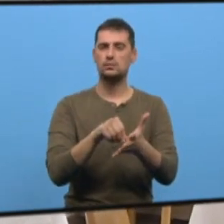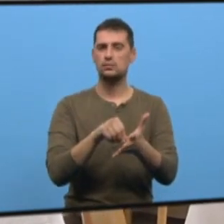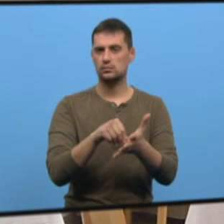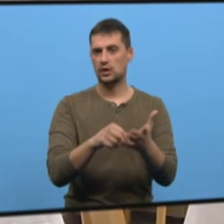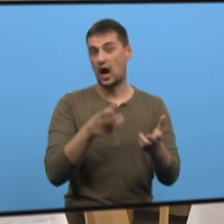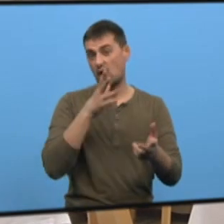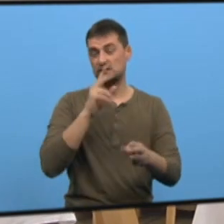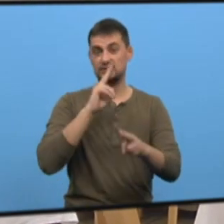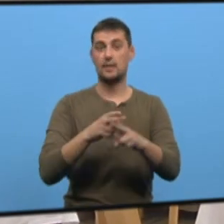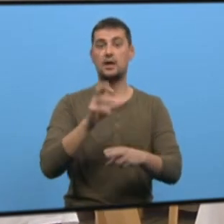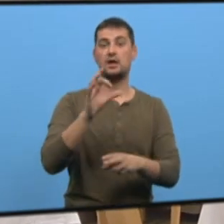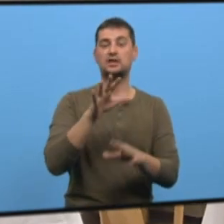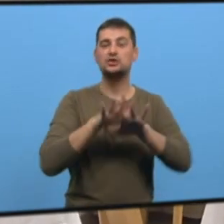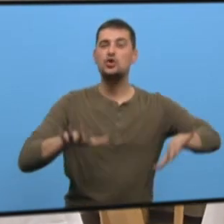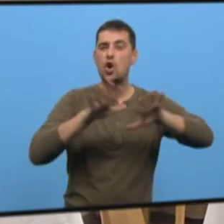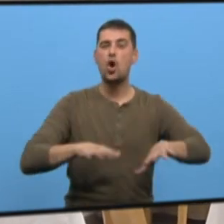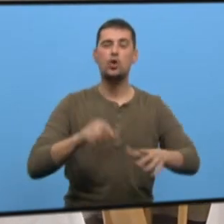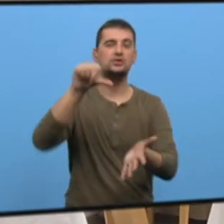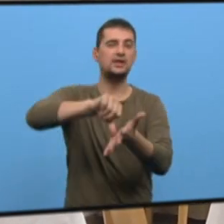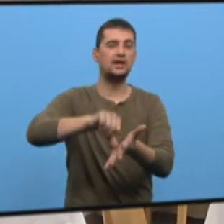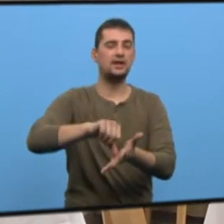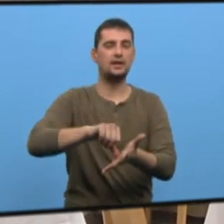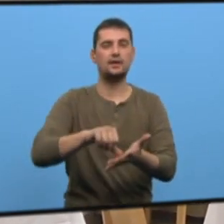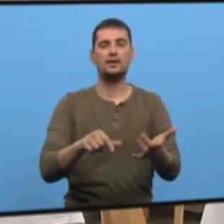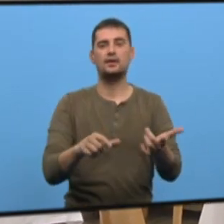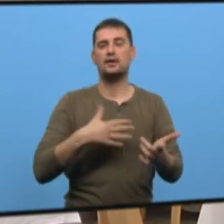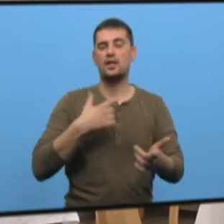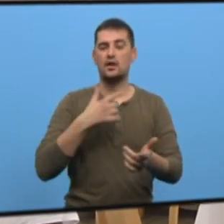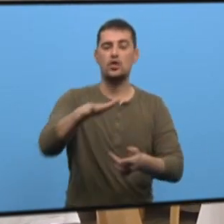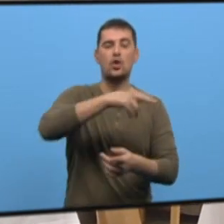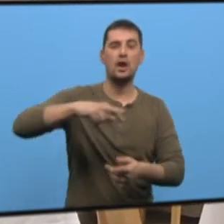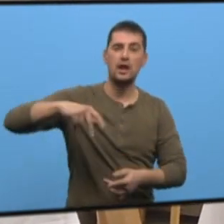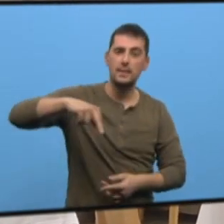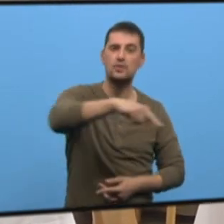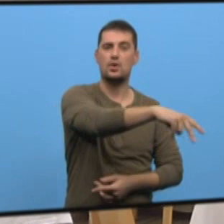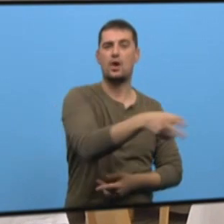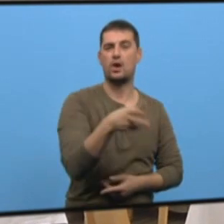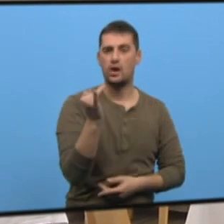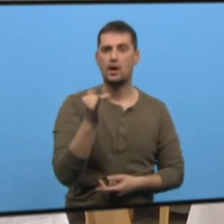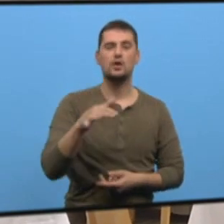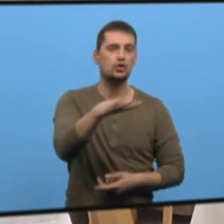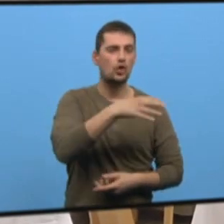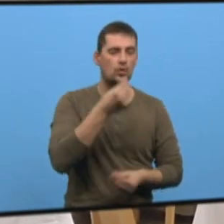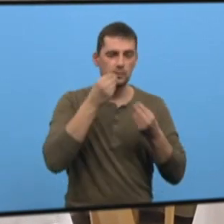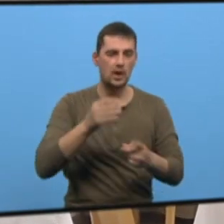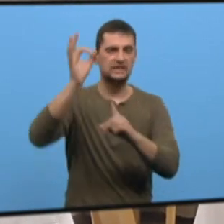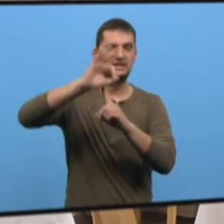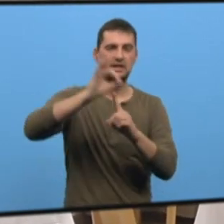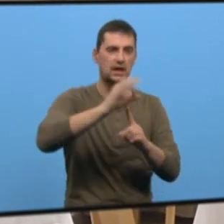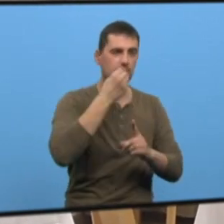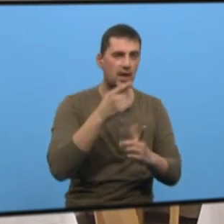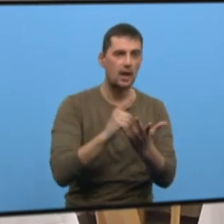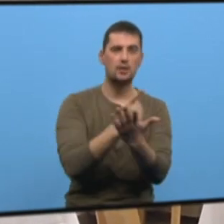gusta llamar ahora una Slow City que tenga una zona peatonal que esté todo bien indicado con